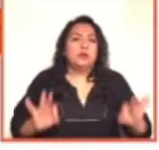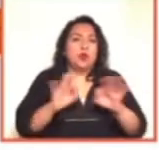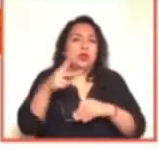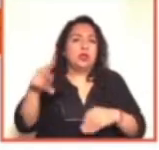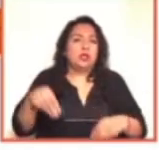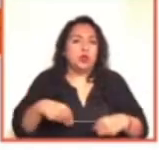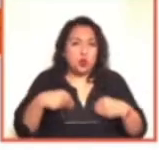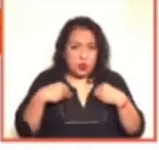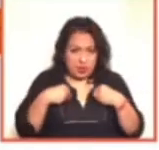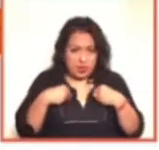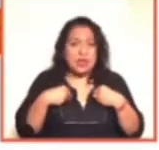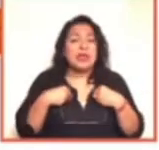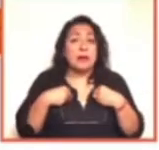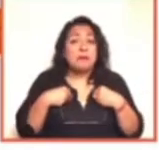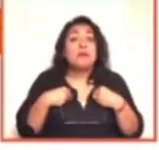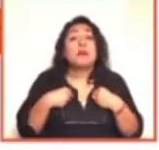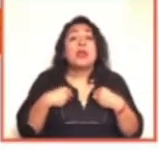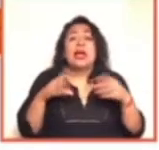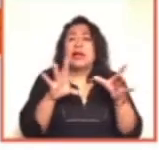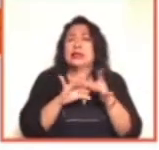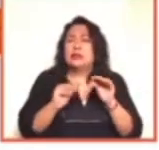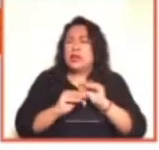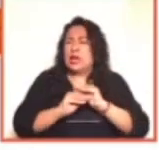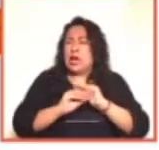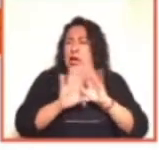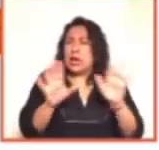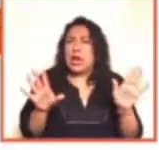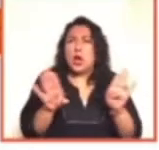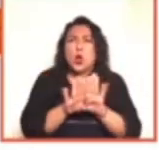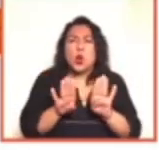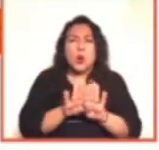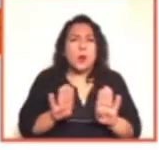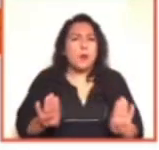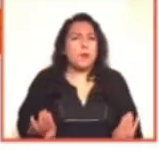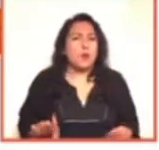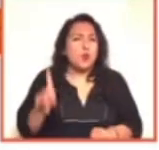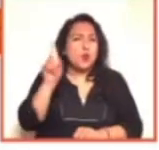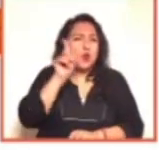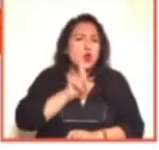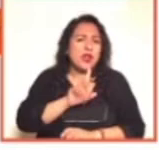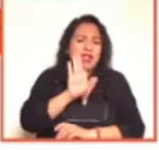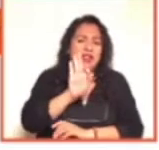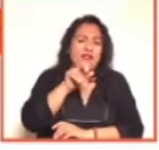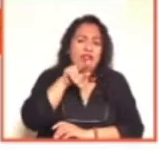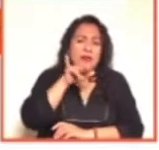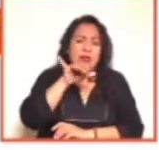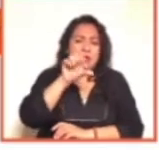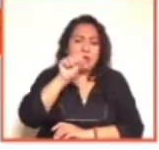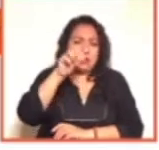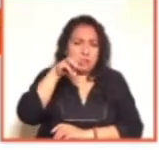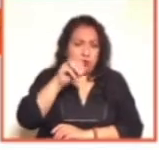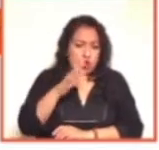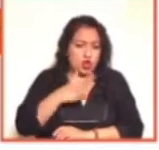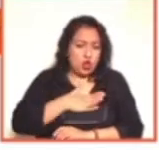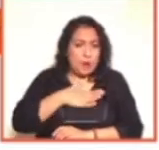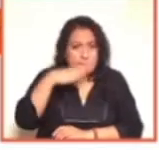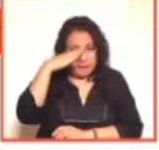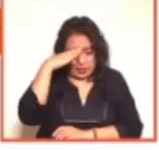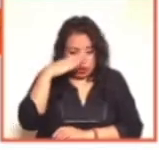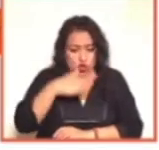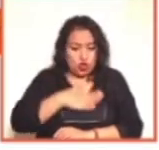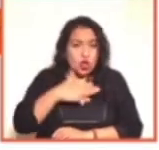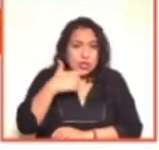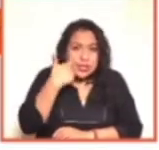y definir de una manera más exacta el tipo de feminismo que ella cree o que ella busca. Hoy revisamos un